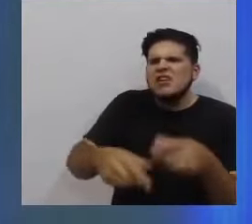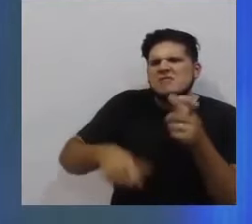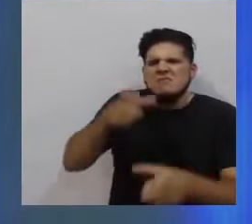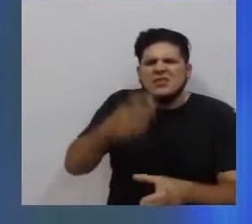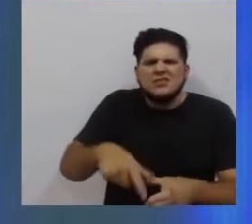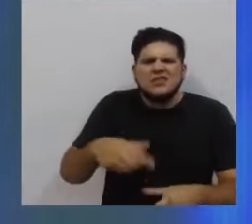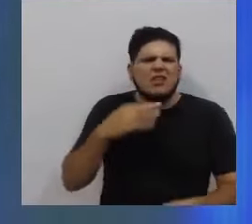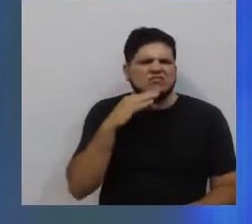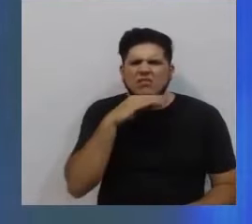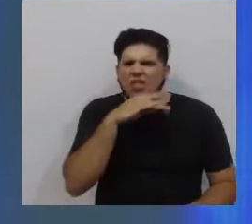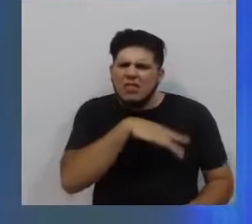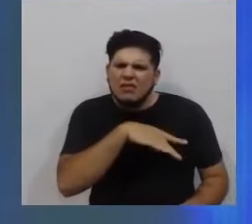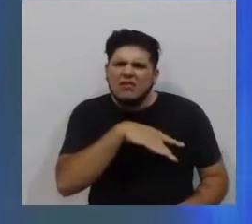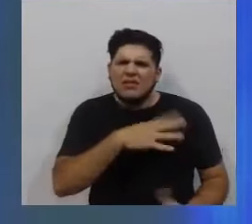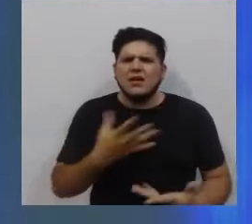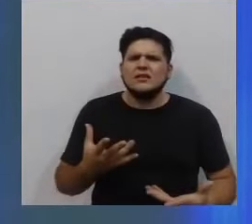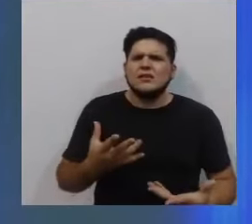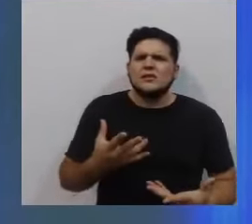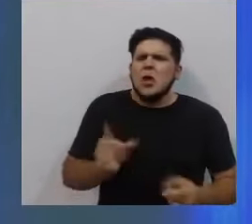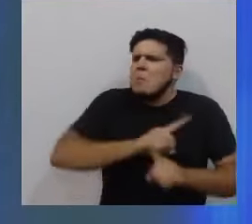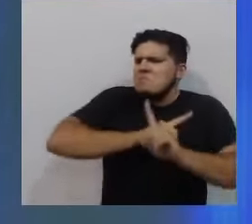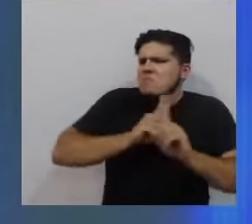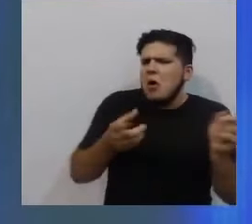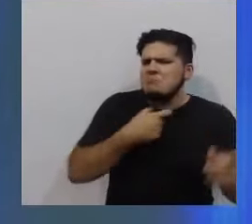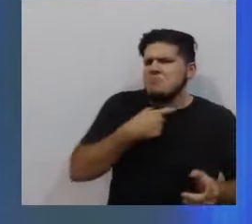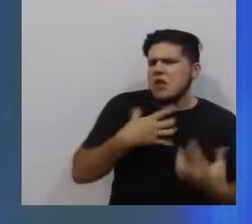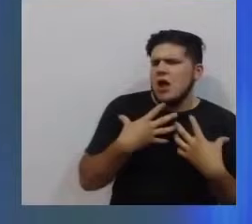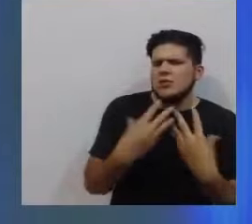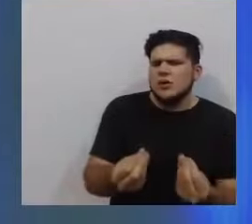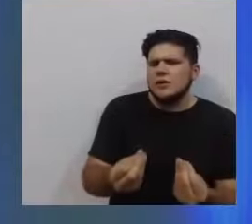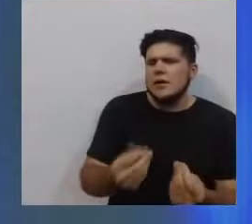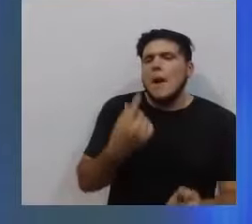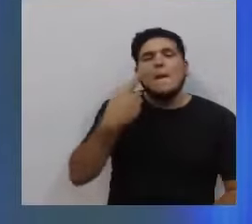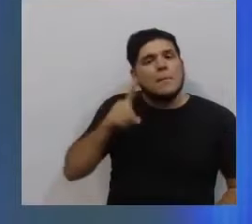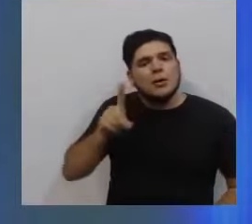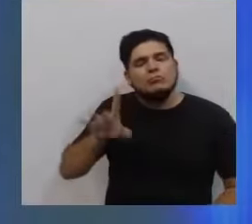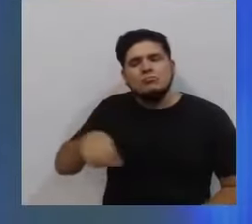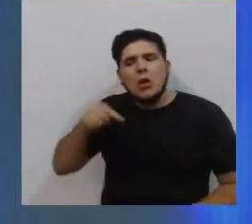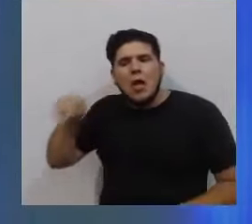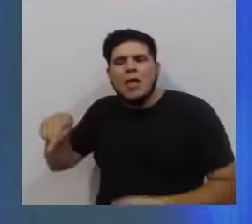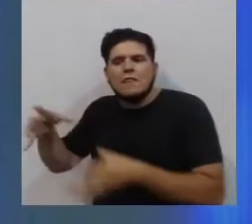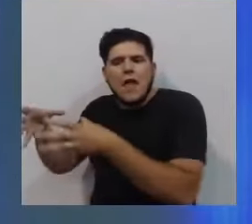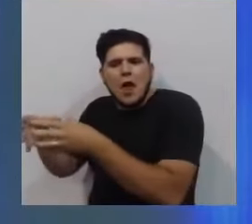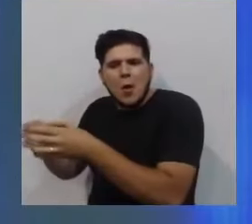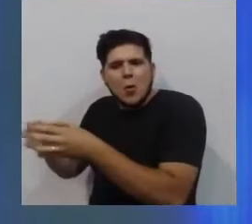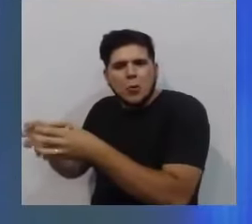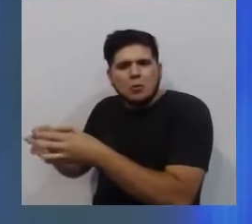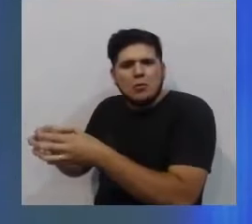diferencia diga en el nombre de jesús cuando le creo a dios muchas veces